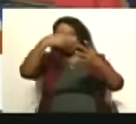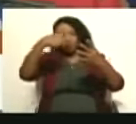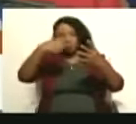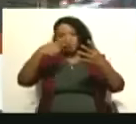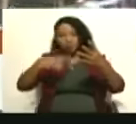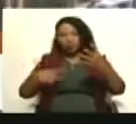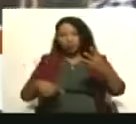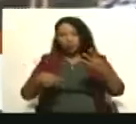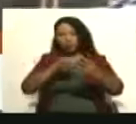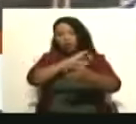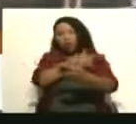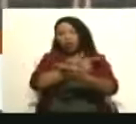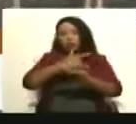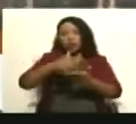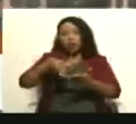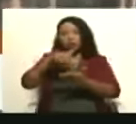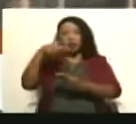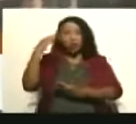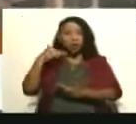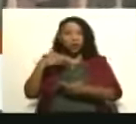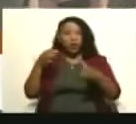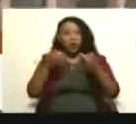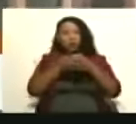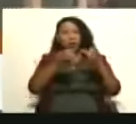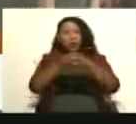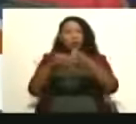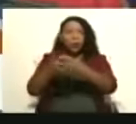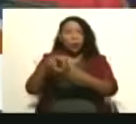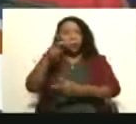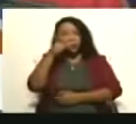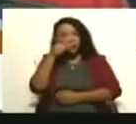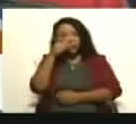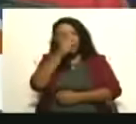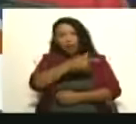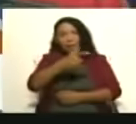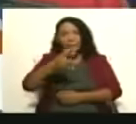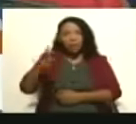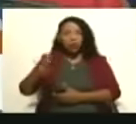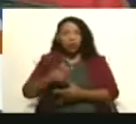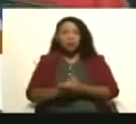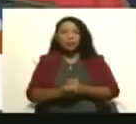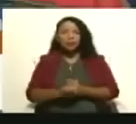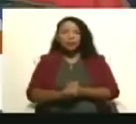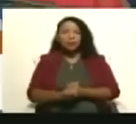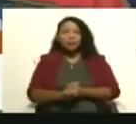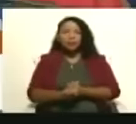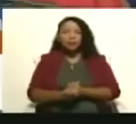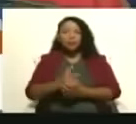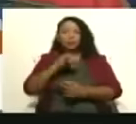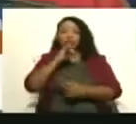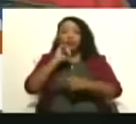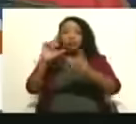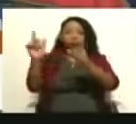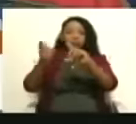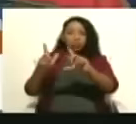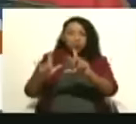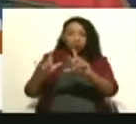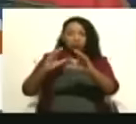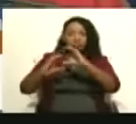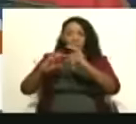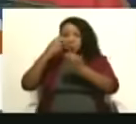listada de la Fuerza Armada Nacional Bolivariana y organismo de seguridad ciudadana. Medios de comunicación